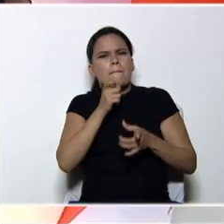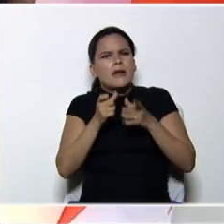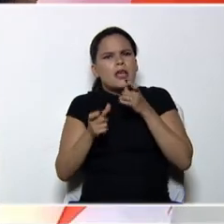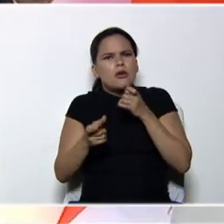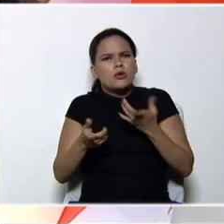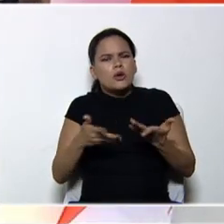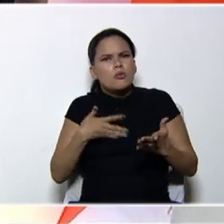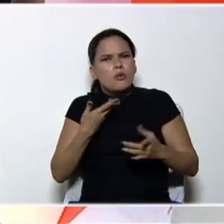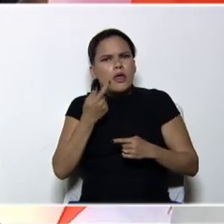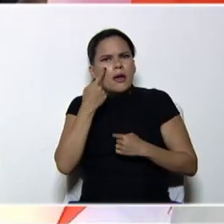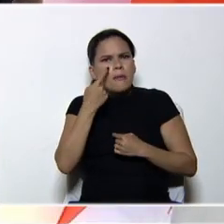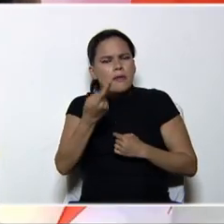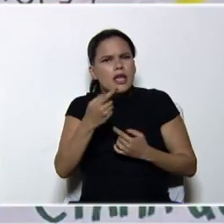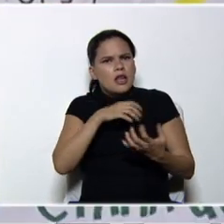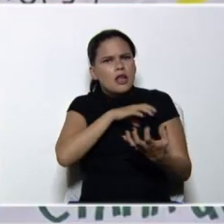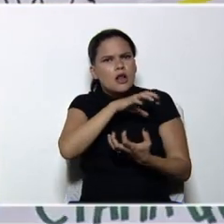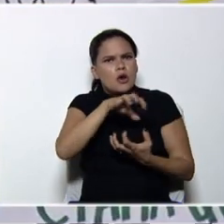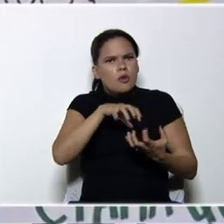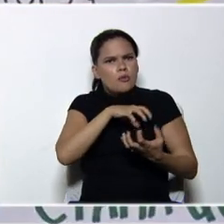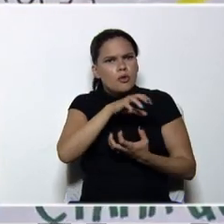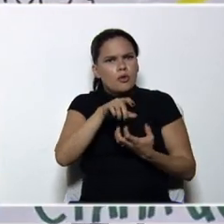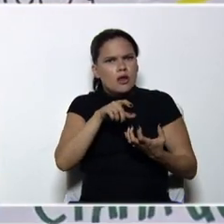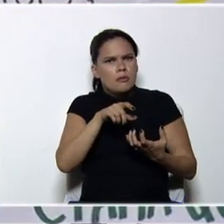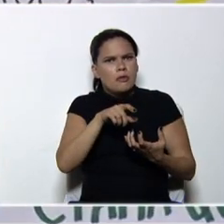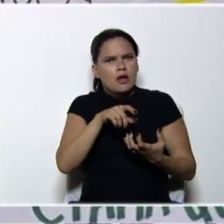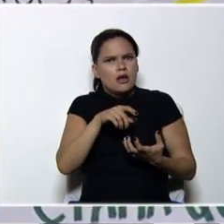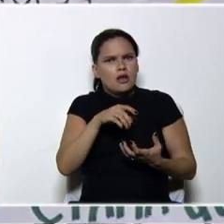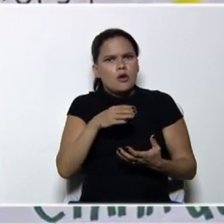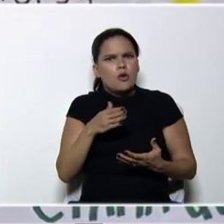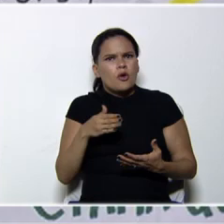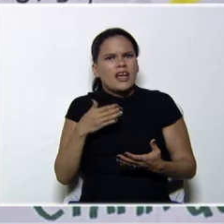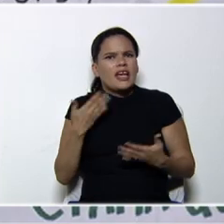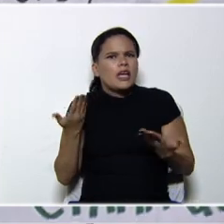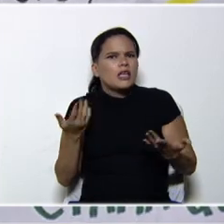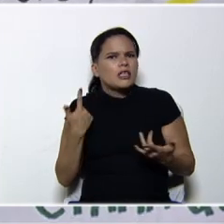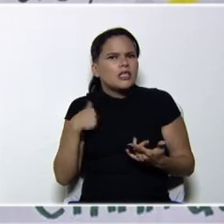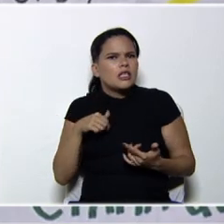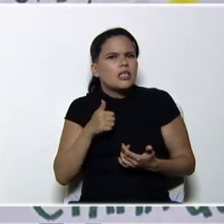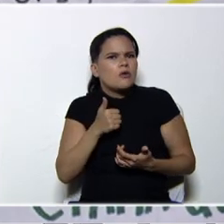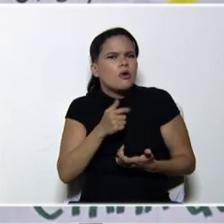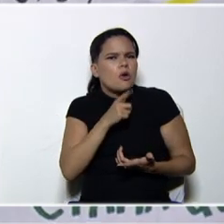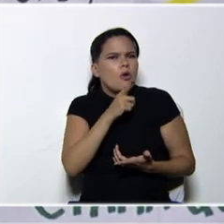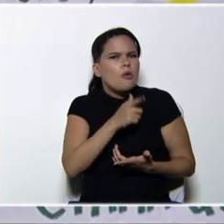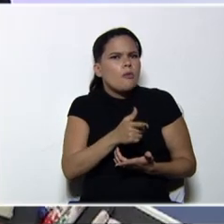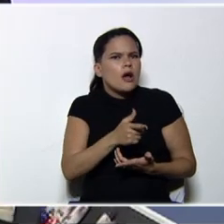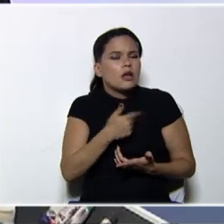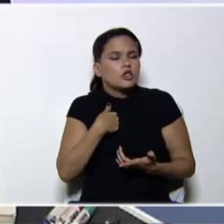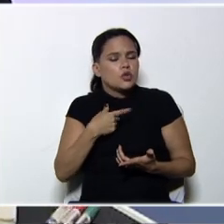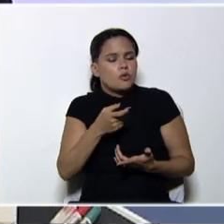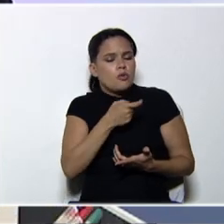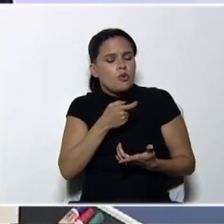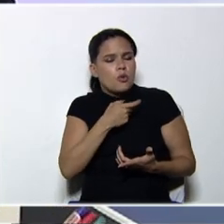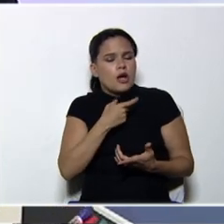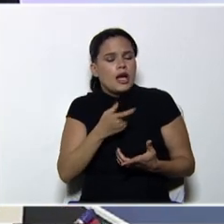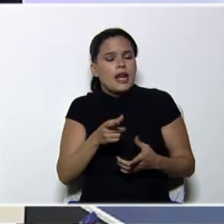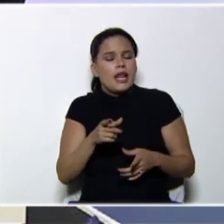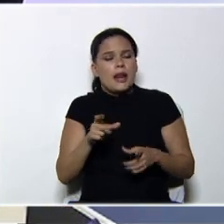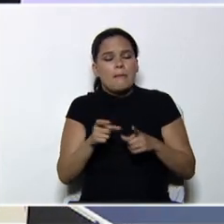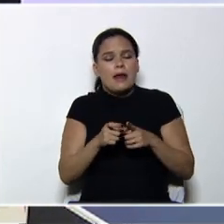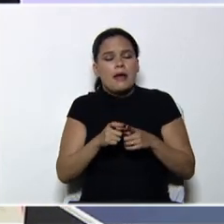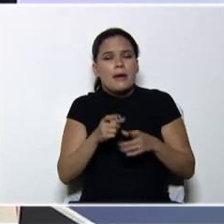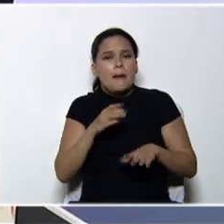puedas ver en los problemas sus potencialidades. Es decir, yo voy a buscar en la palabra por qué